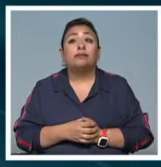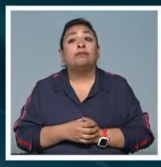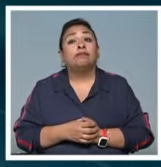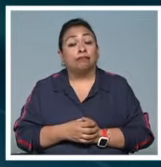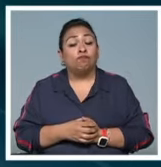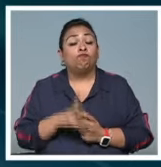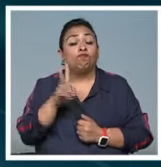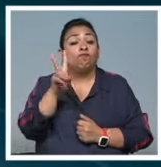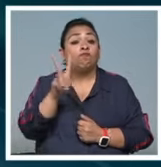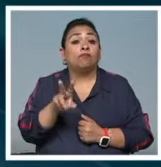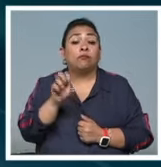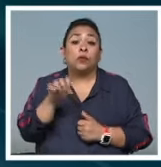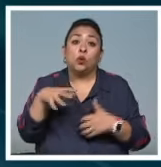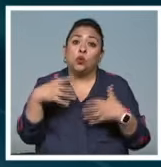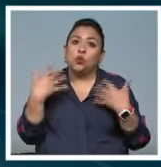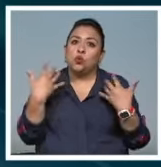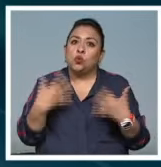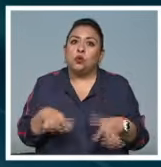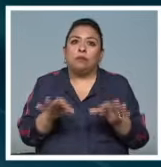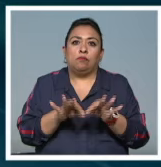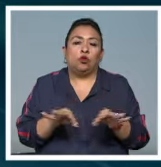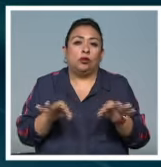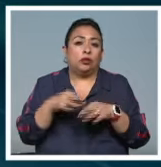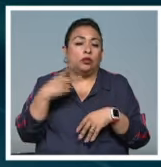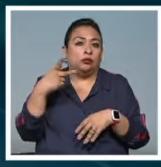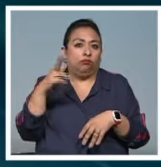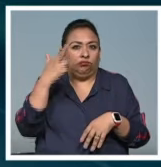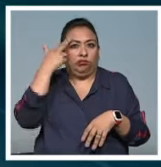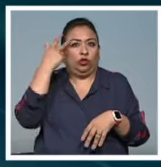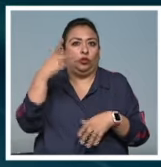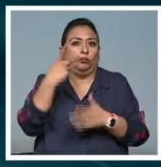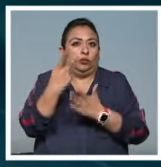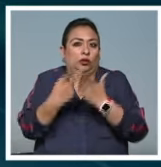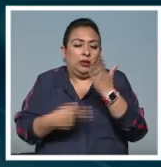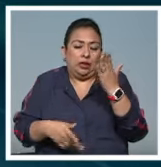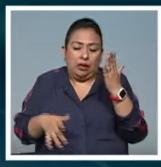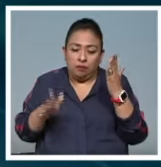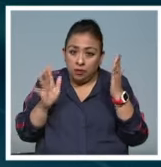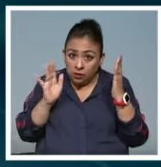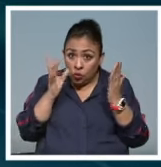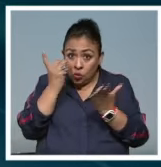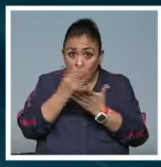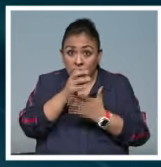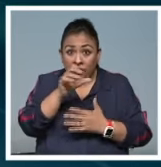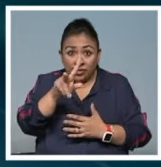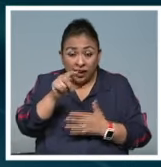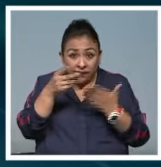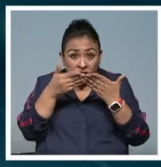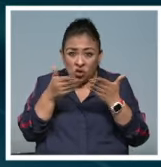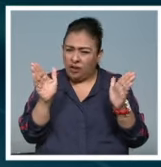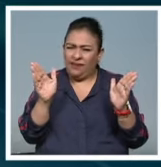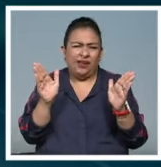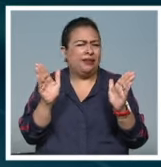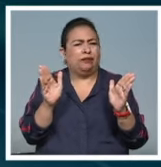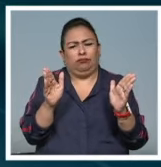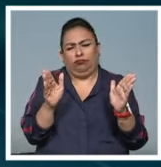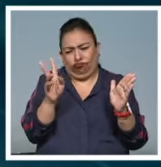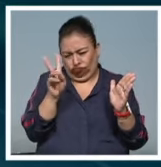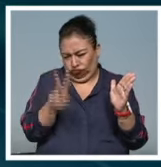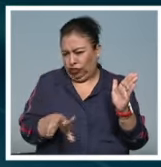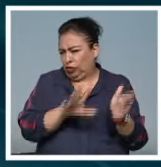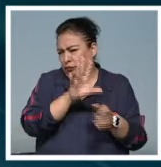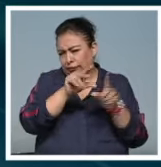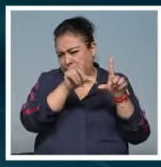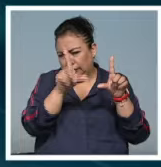Pues, en efecto, emblemáticos estos programas, Laura, amigos, no solo de la televisión pública, yo me atrevería a decir que de México, porque